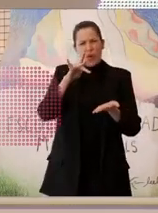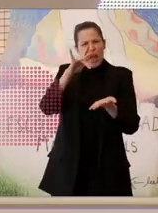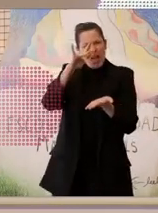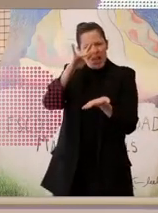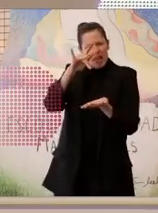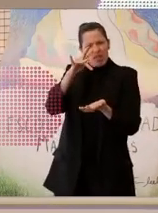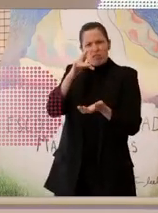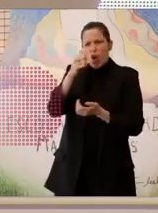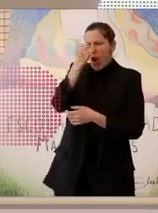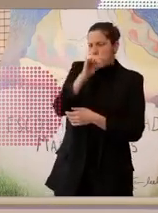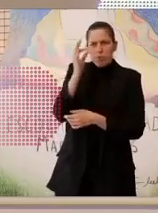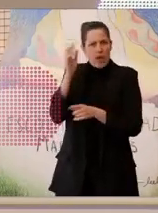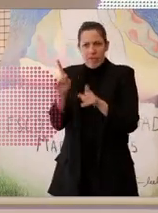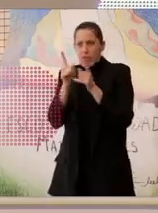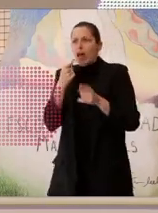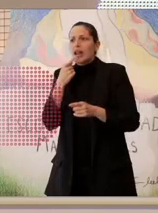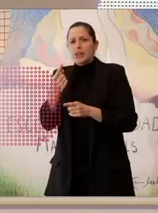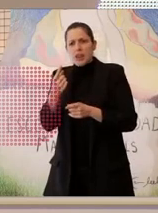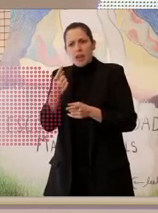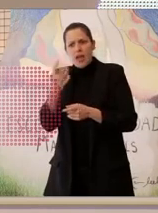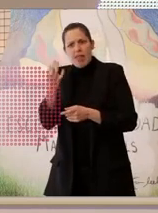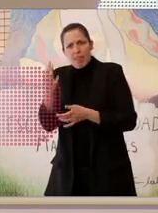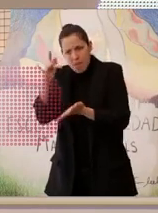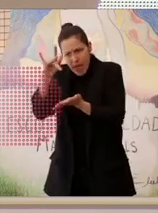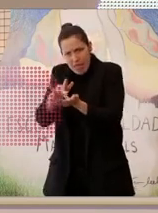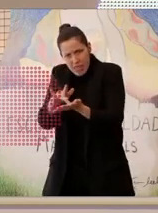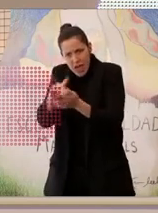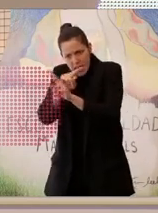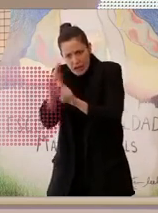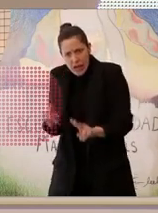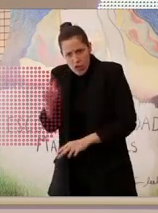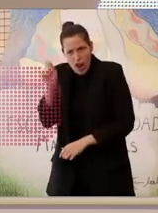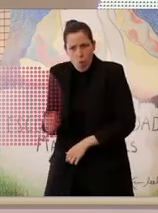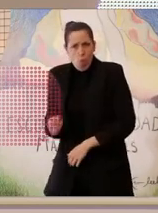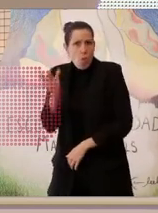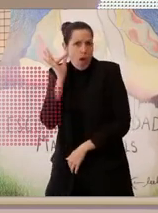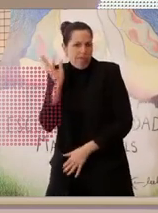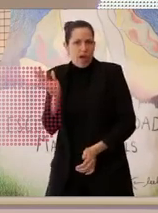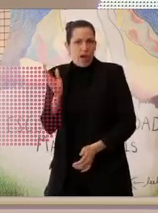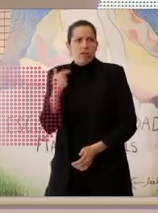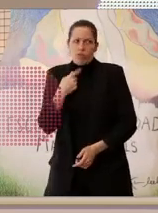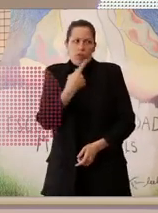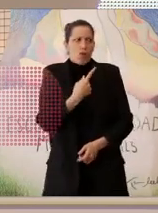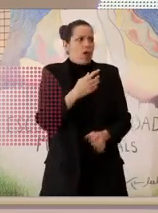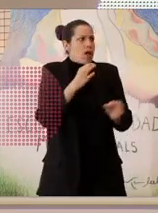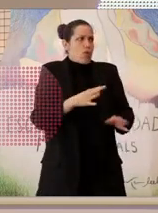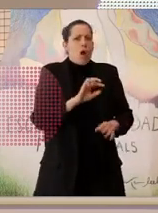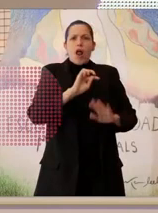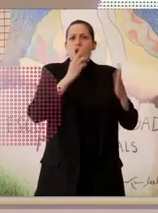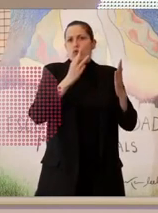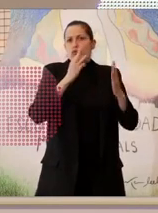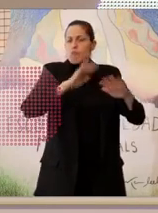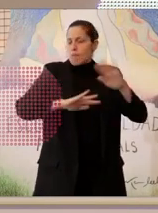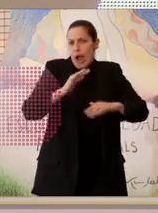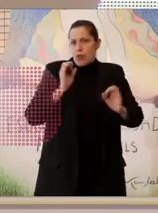digo que lo mismo por lo que tenemos un 8M. Tenemos que alegrarnos, y aquí sí comparto el optimismo de Carmela